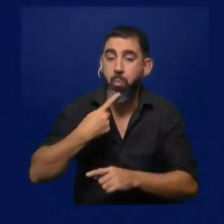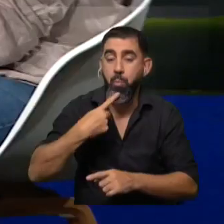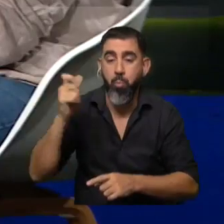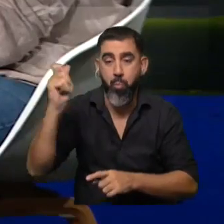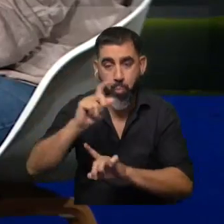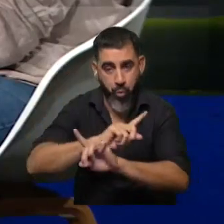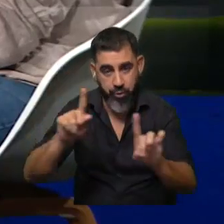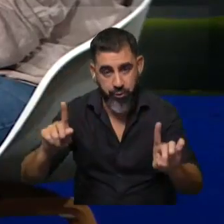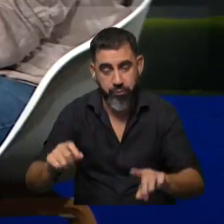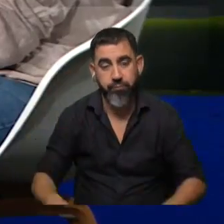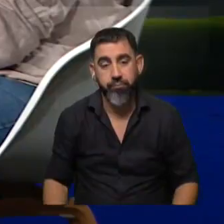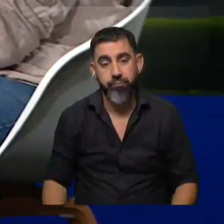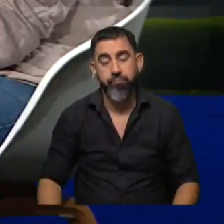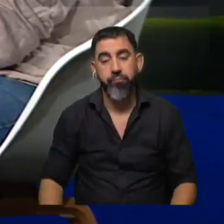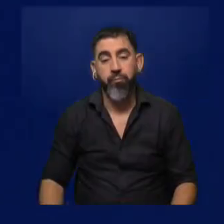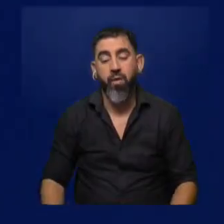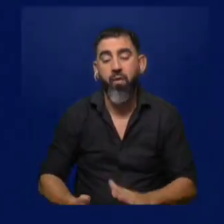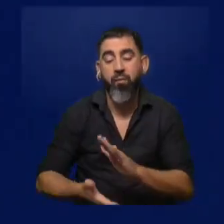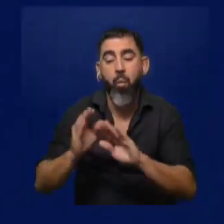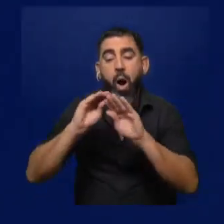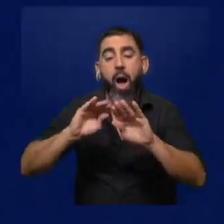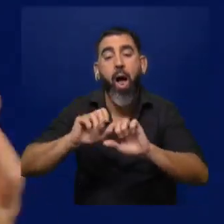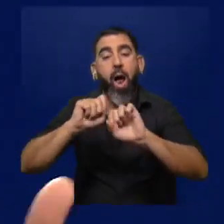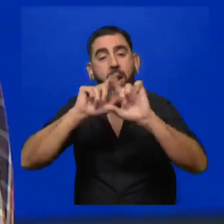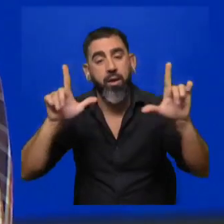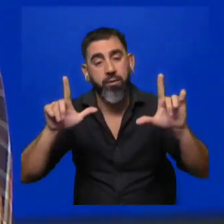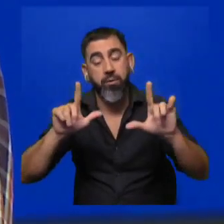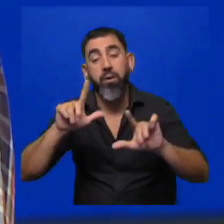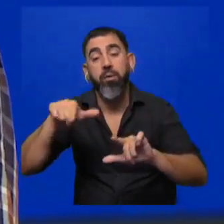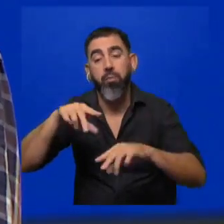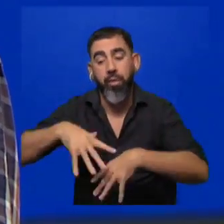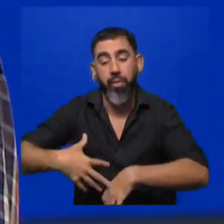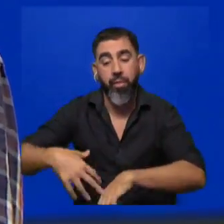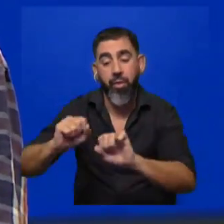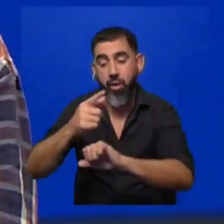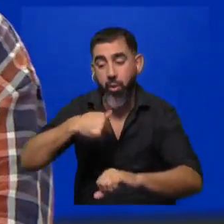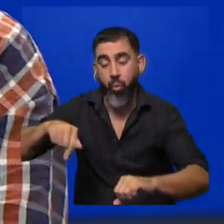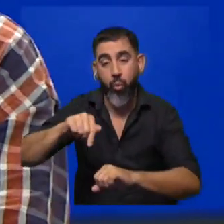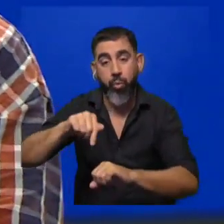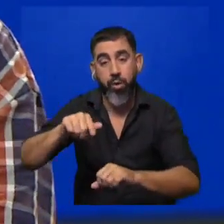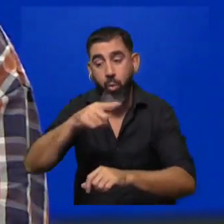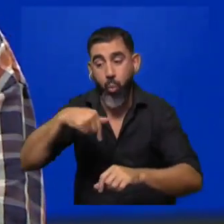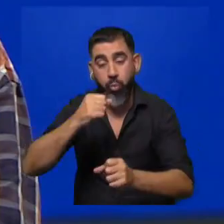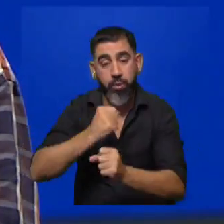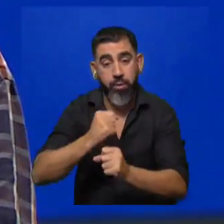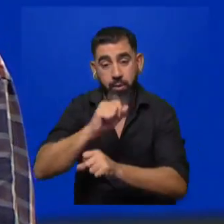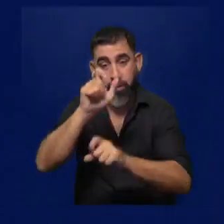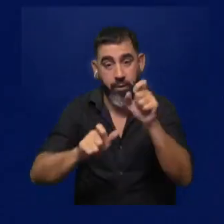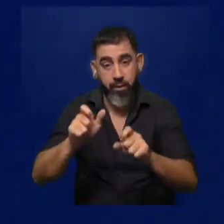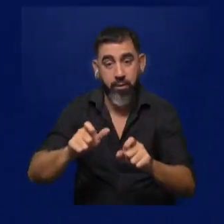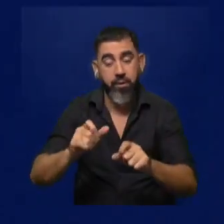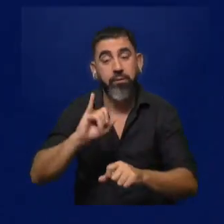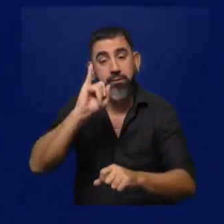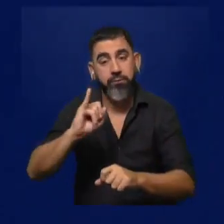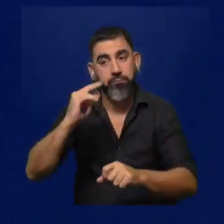pública, de No. decir, bueno, vamos a poner una alerta en esto. No hubo, A partir de los hallazgos de ustedes y de la gente que trabaja con ustedes, sí empezaron